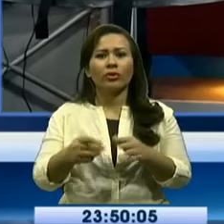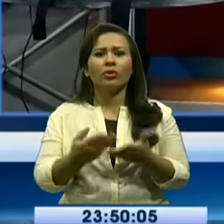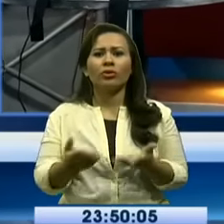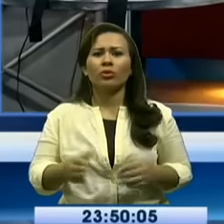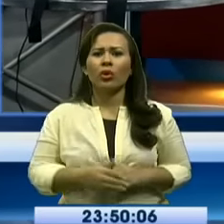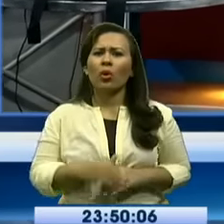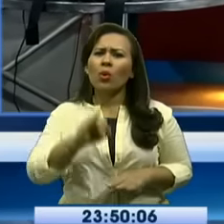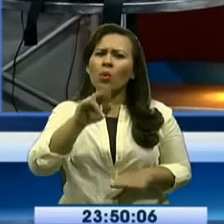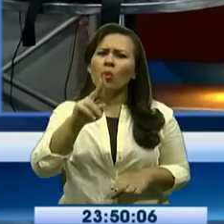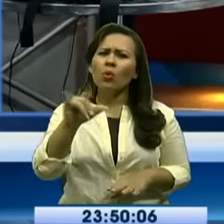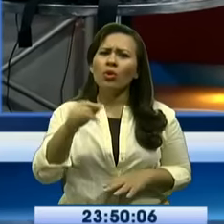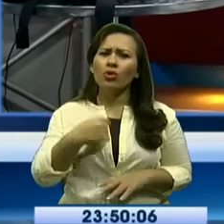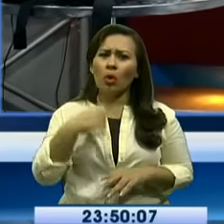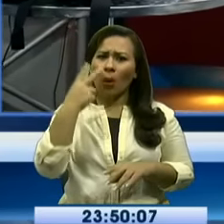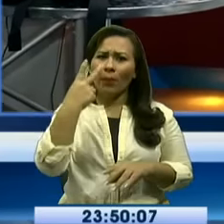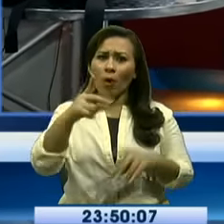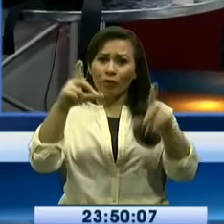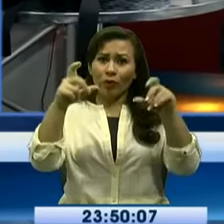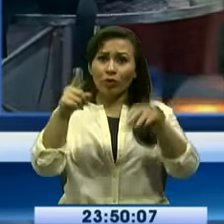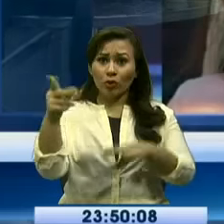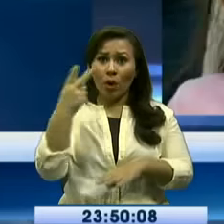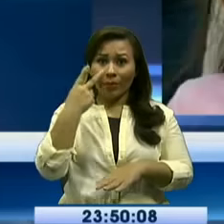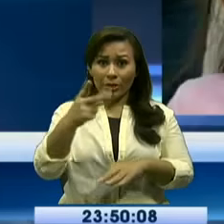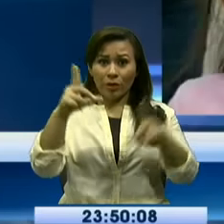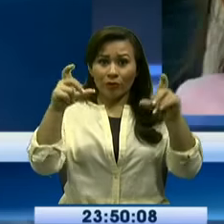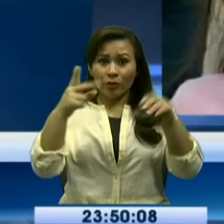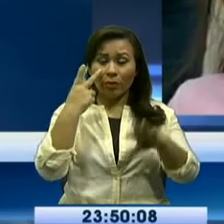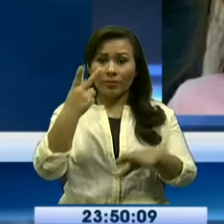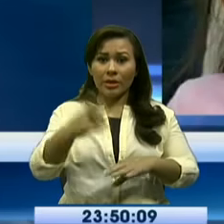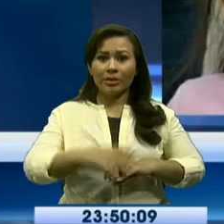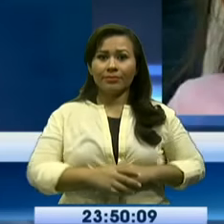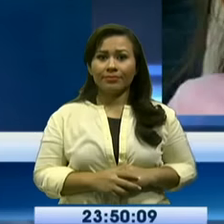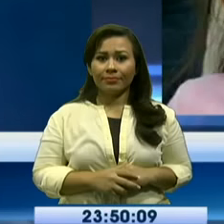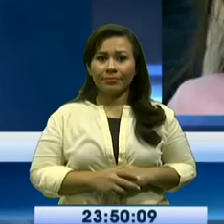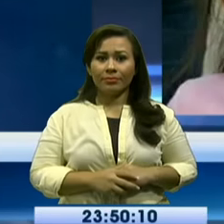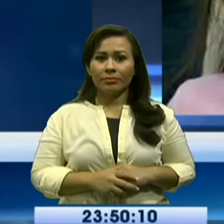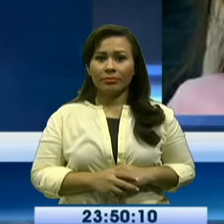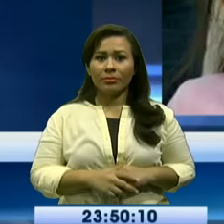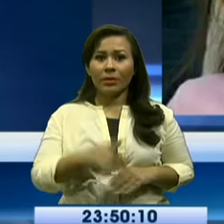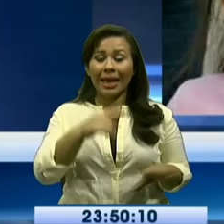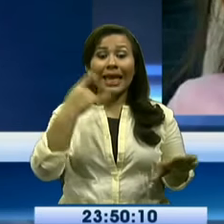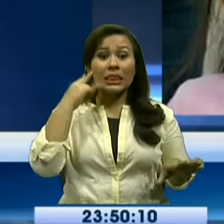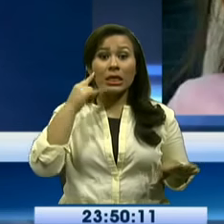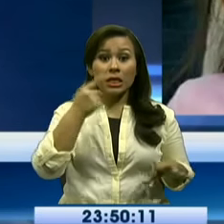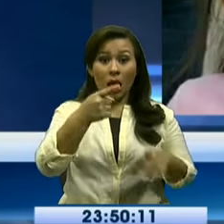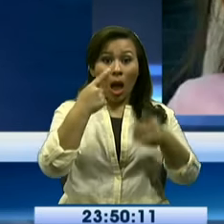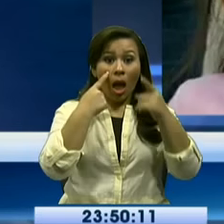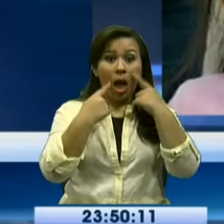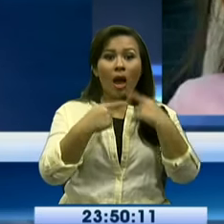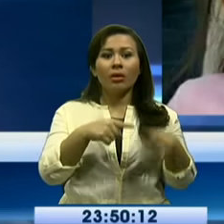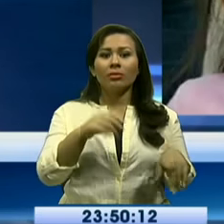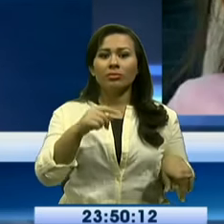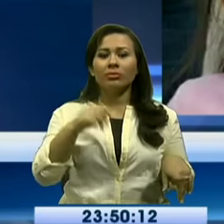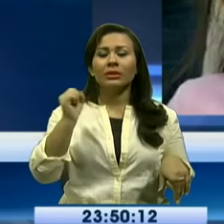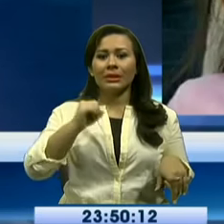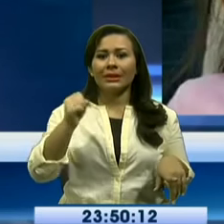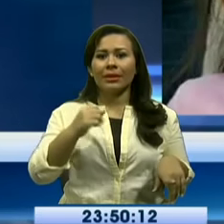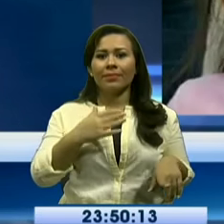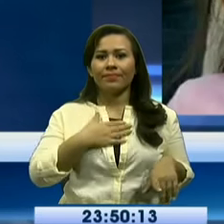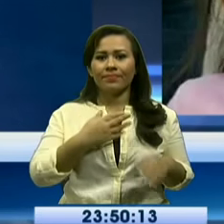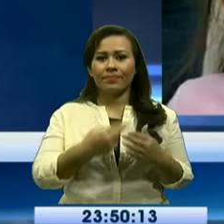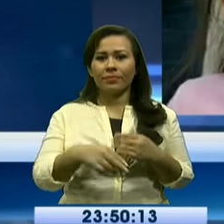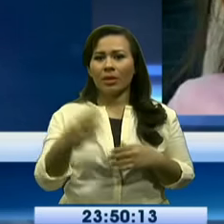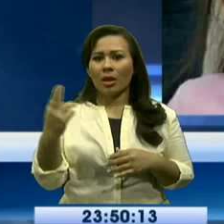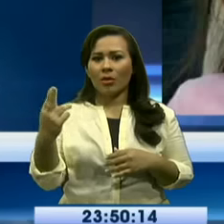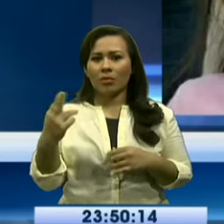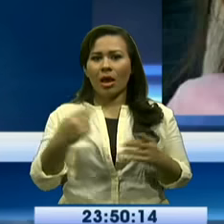Oiga, Julio, yo veo una foto ahí. ¿Usted ha visto esa foto? ¿Me puede poner esa foto? Su niña es la niña que está llorando acá, ¿no? Correcto. O la de acá